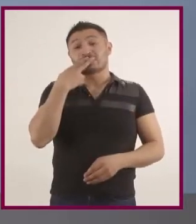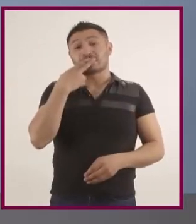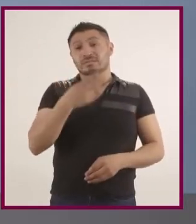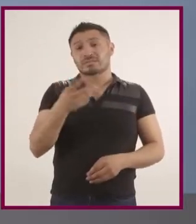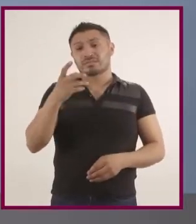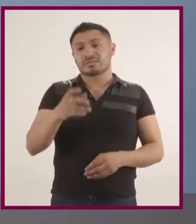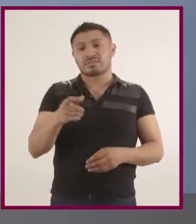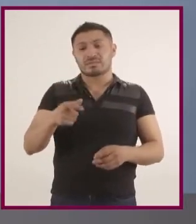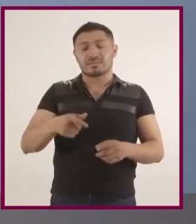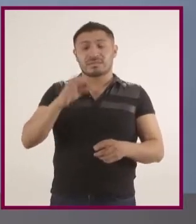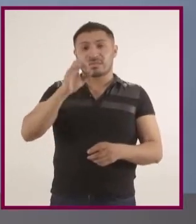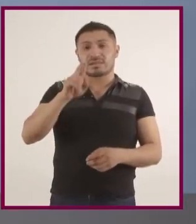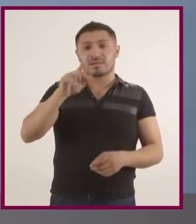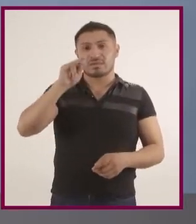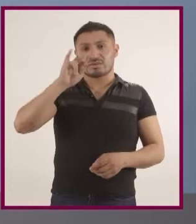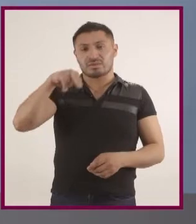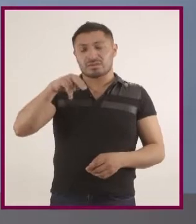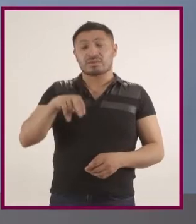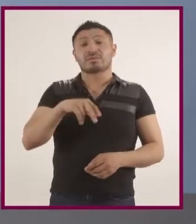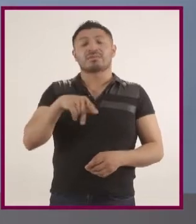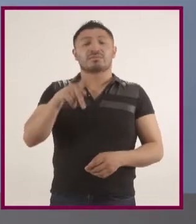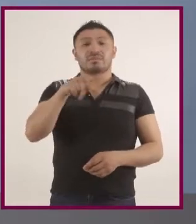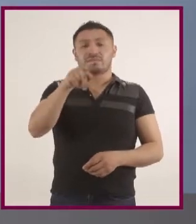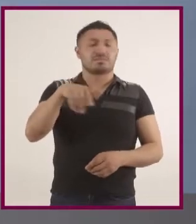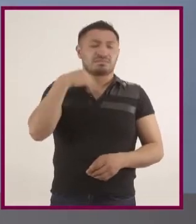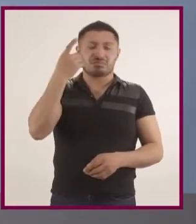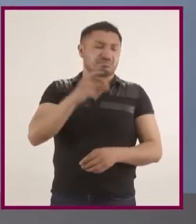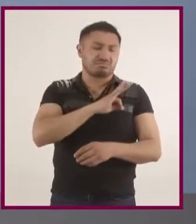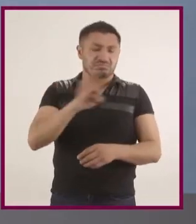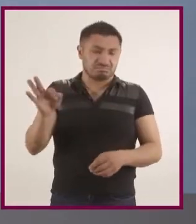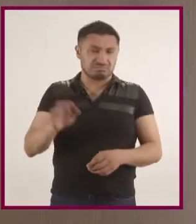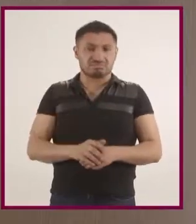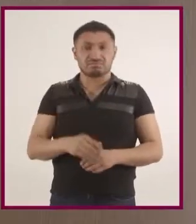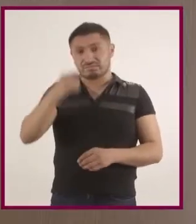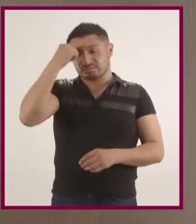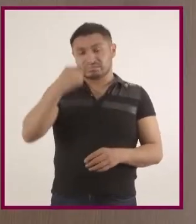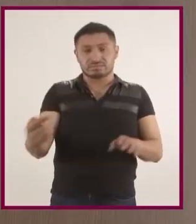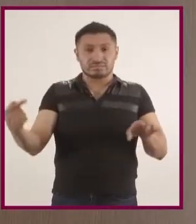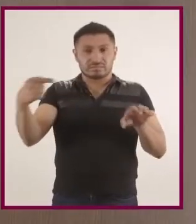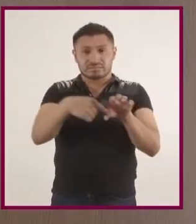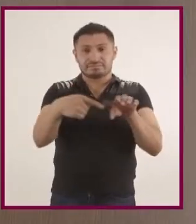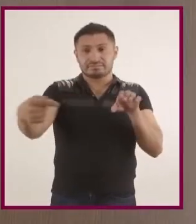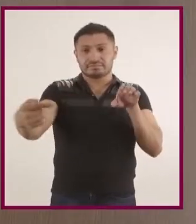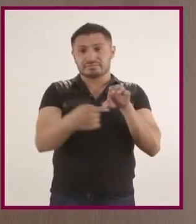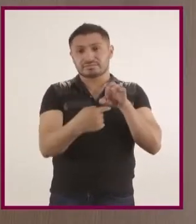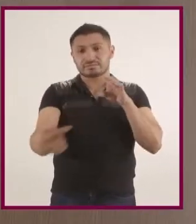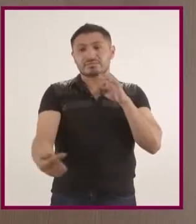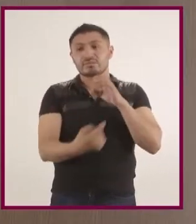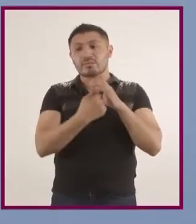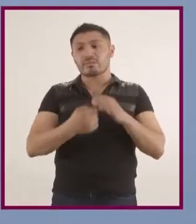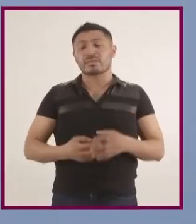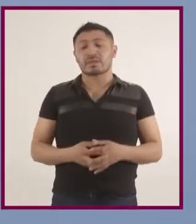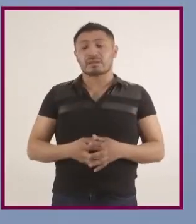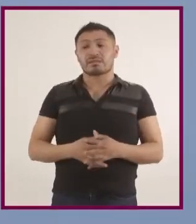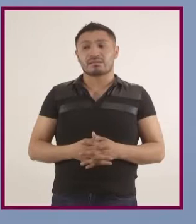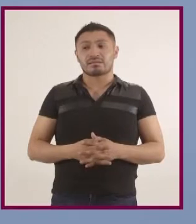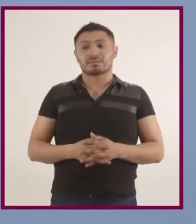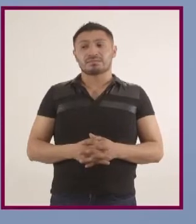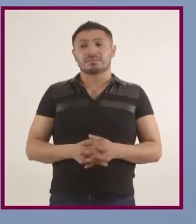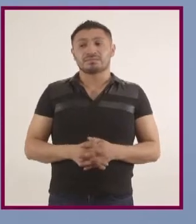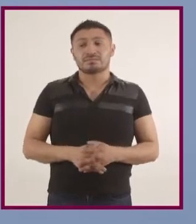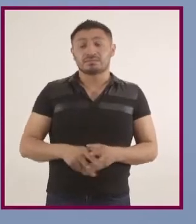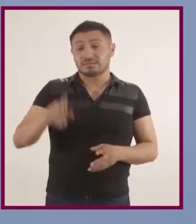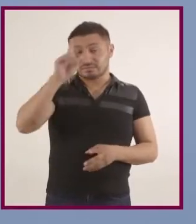un cautín pero también podríamos usar un punzón para hacer pequeñas orificios a lo largo de la botella